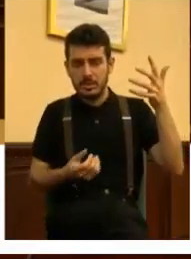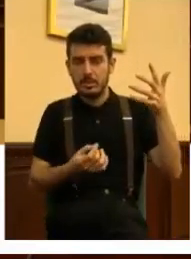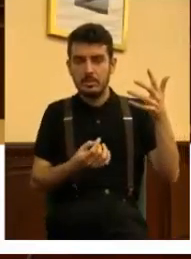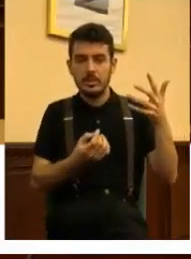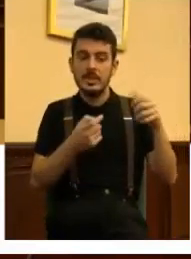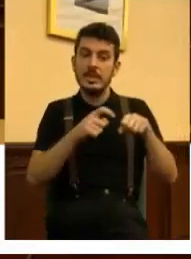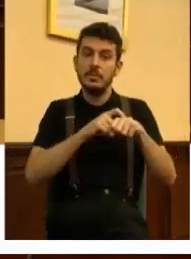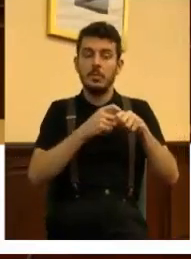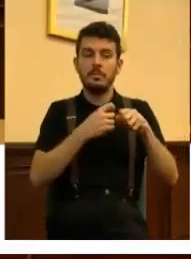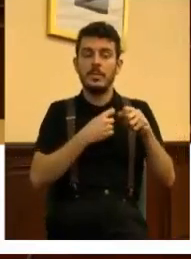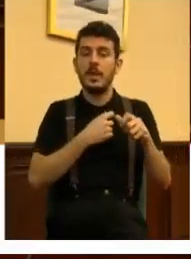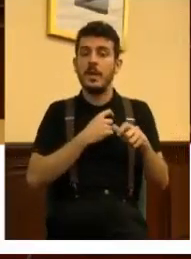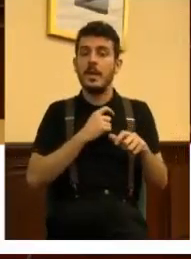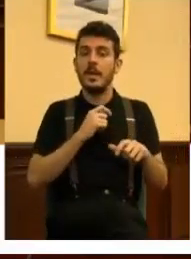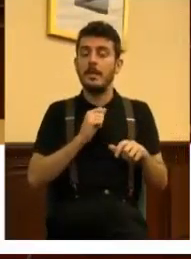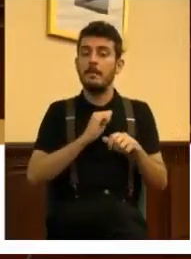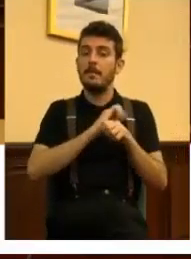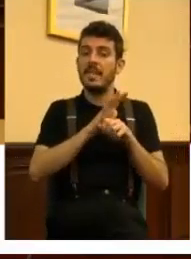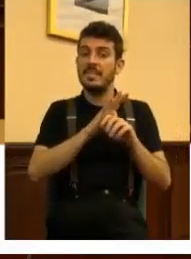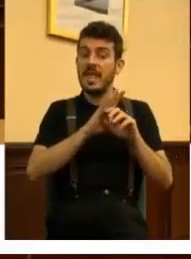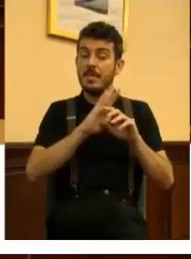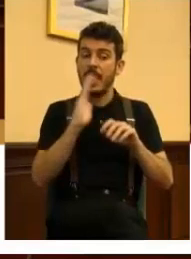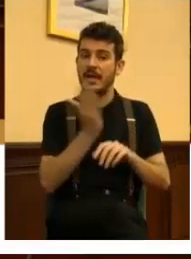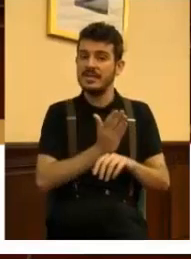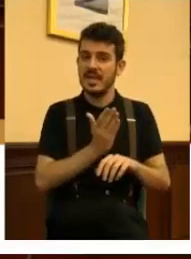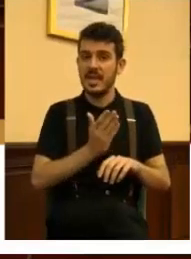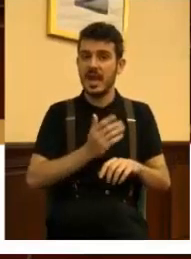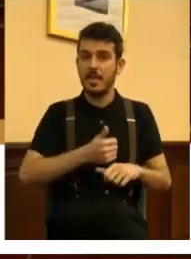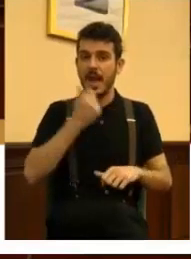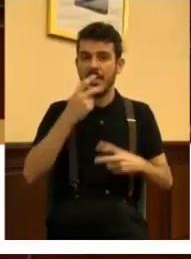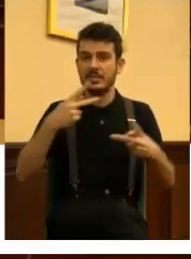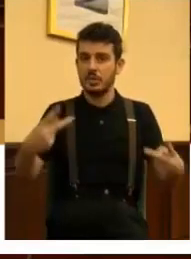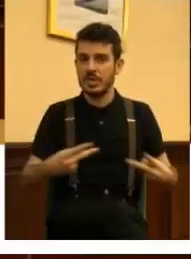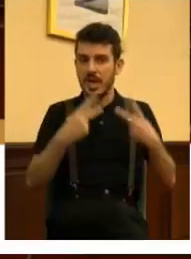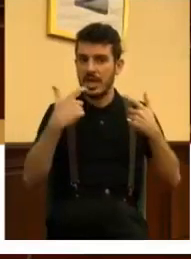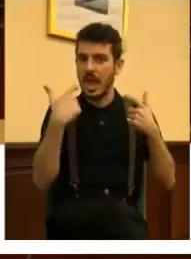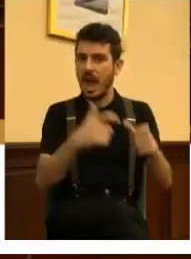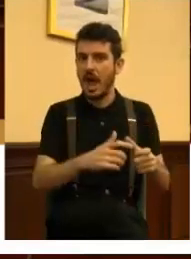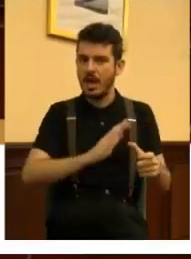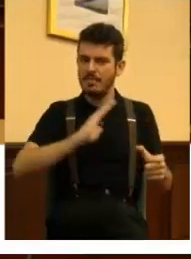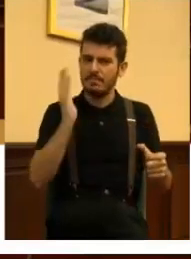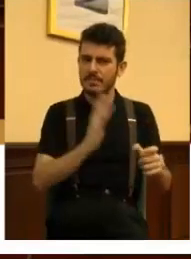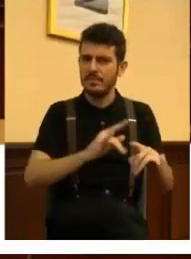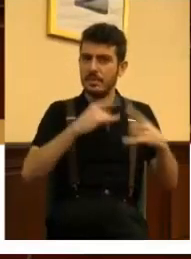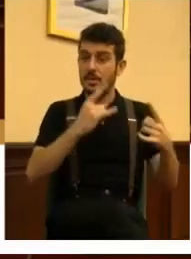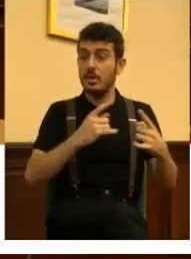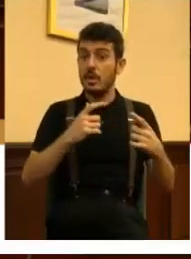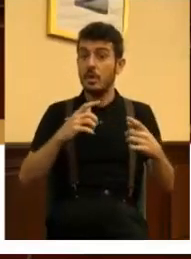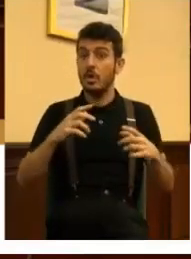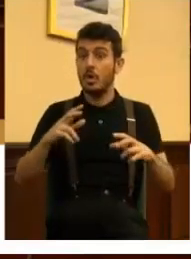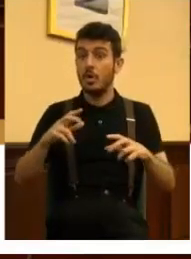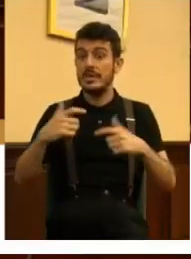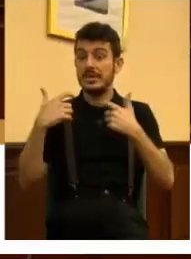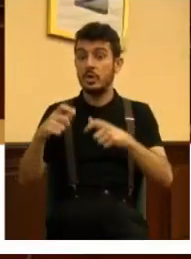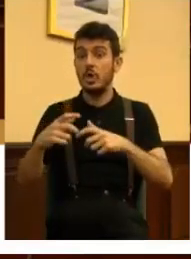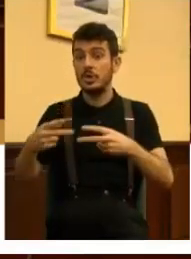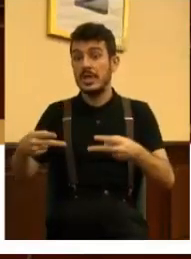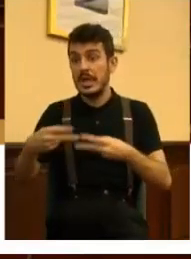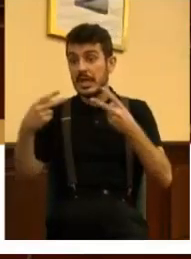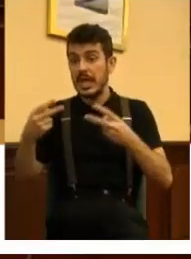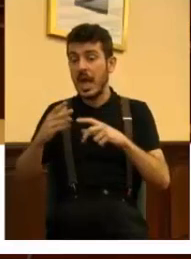del tipo la pandemia castiga aún más al sector de la hostelería ha sido uno de los sectores